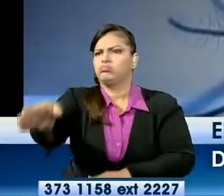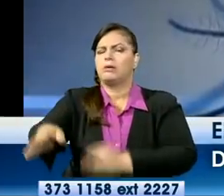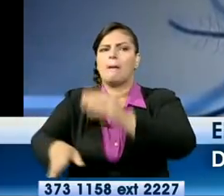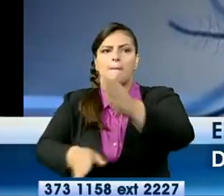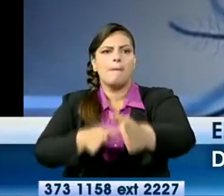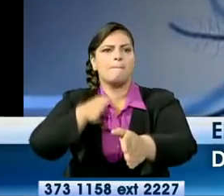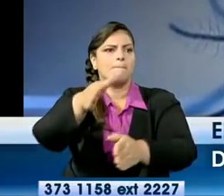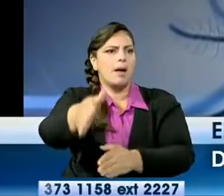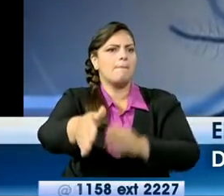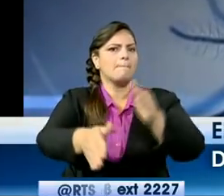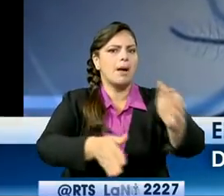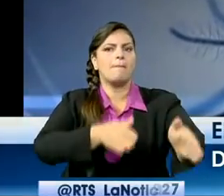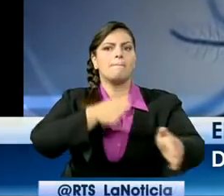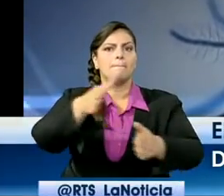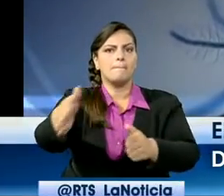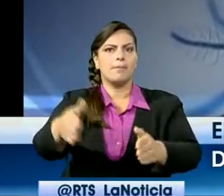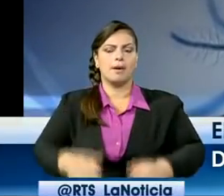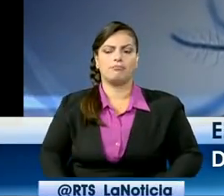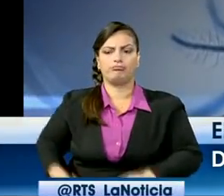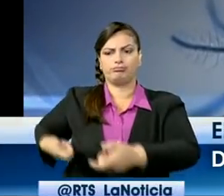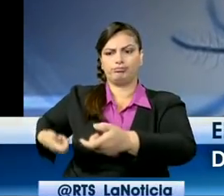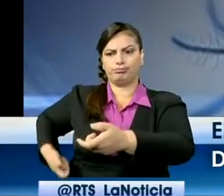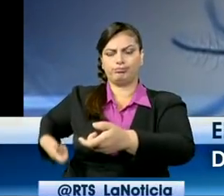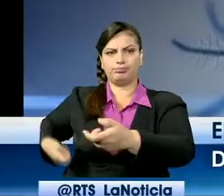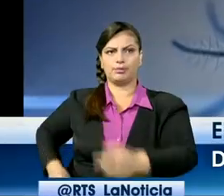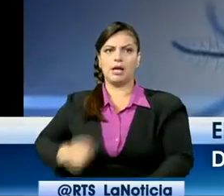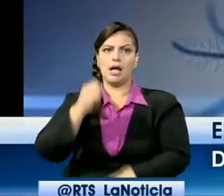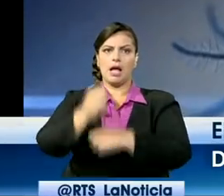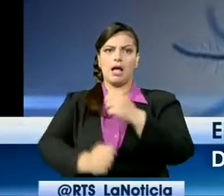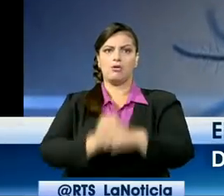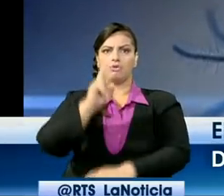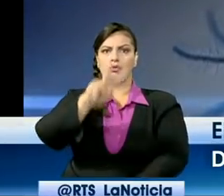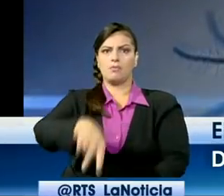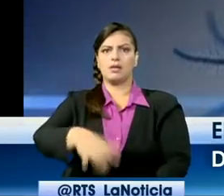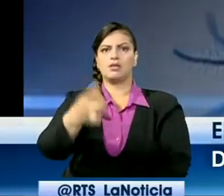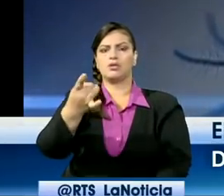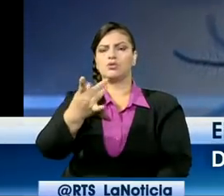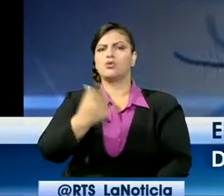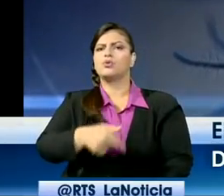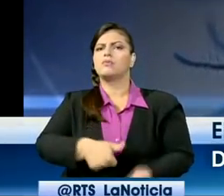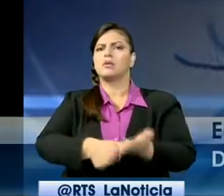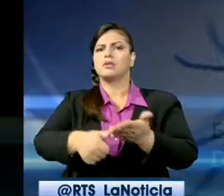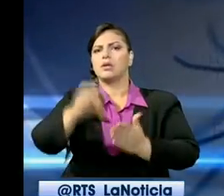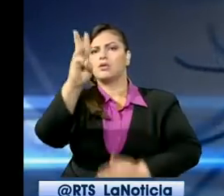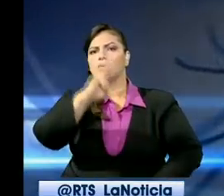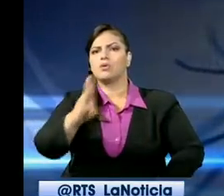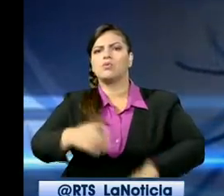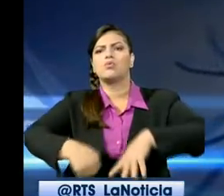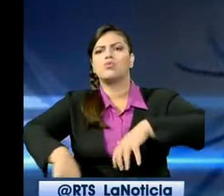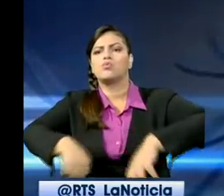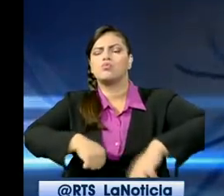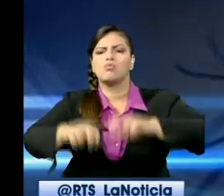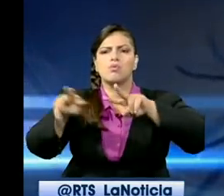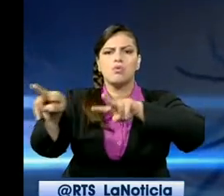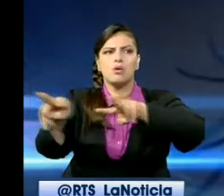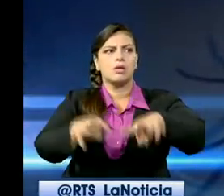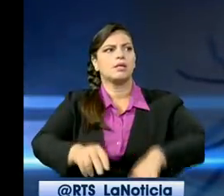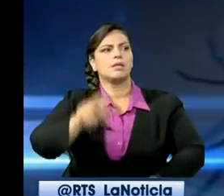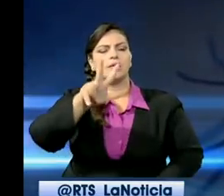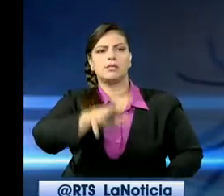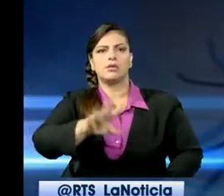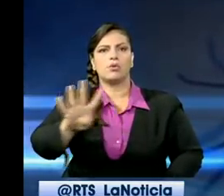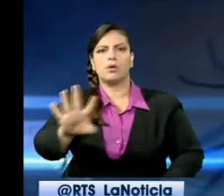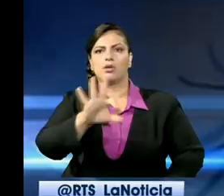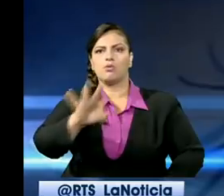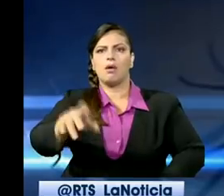Los eventos vectoriales hasta la fecha para el año 2018 son 349 casos de dengue,